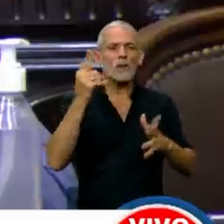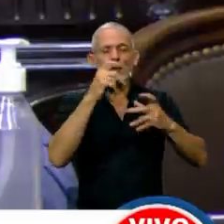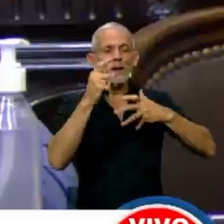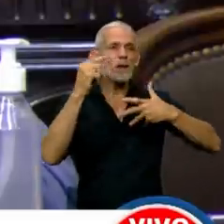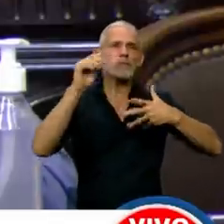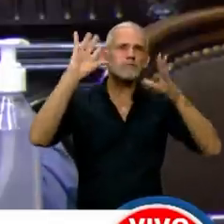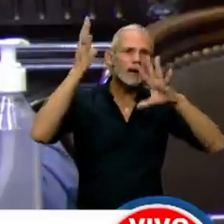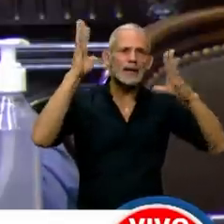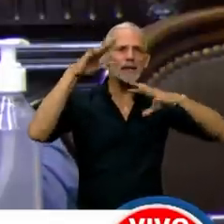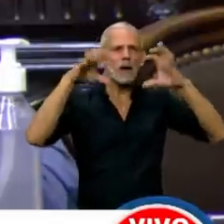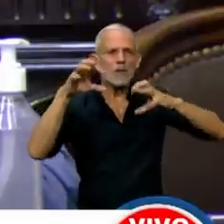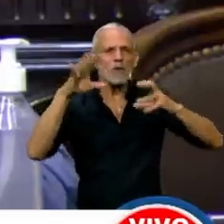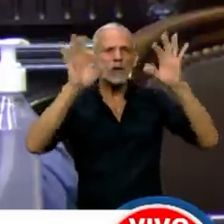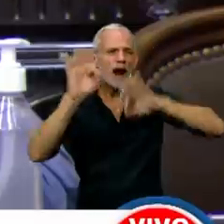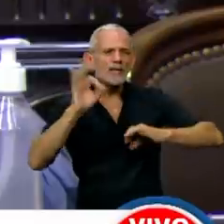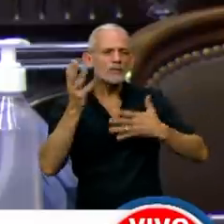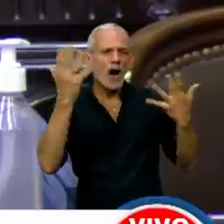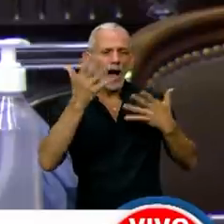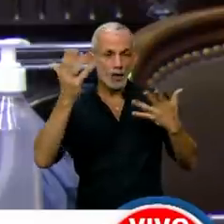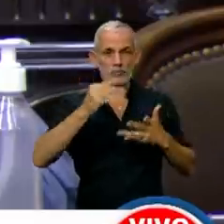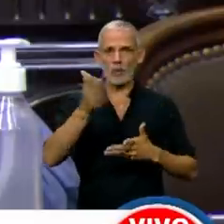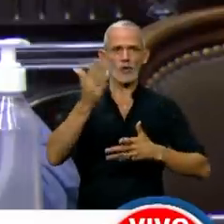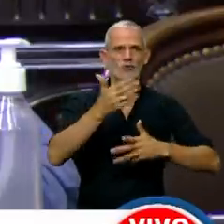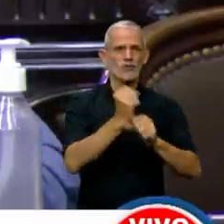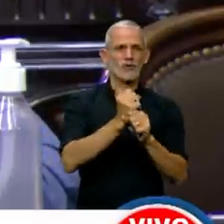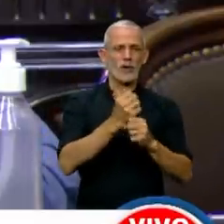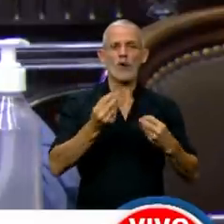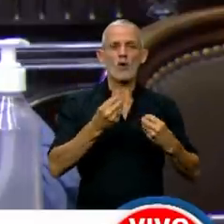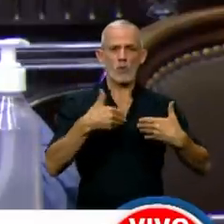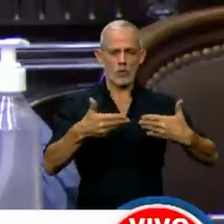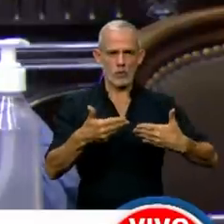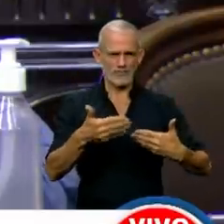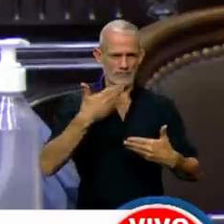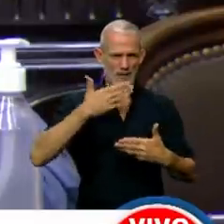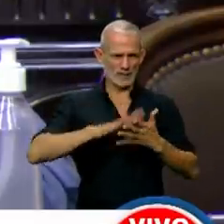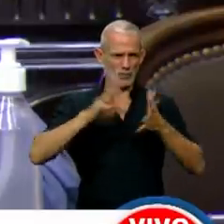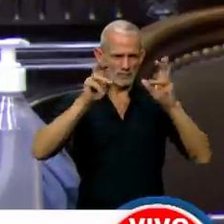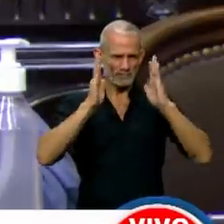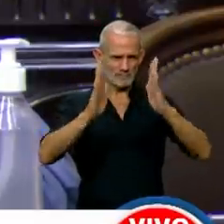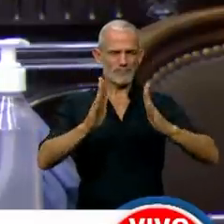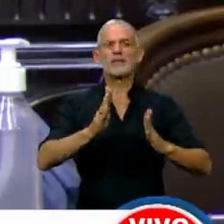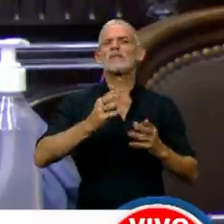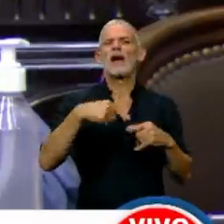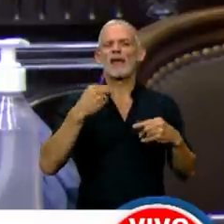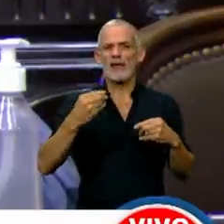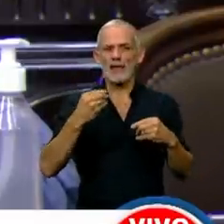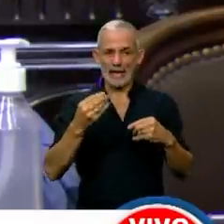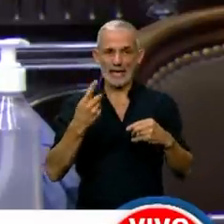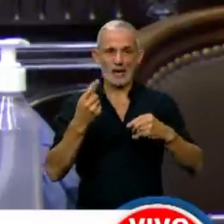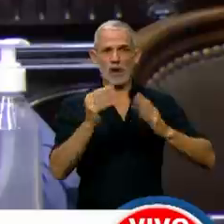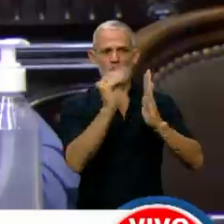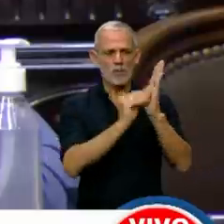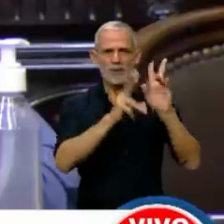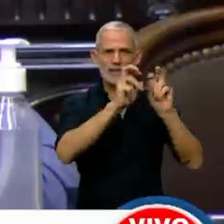climática para cuando hay que avanzar con la producción y el trabajo yo me quiero referir netamente a ni más ni menos a una